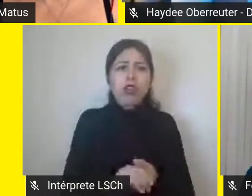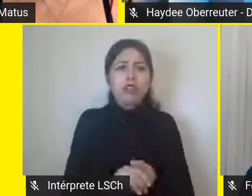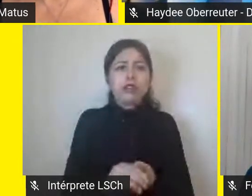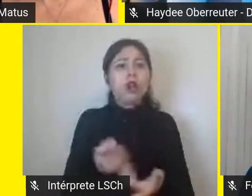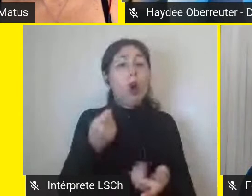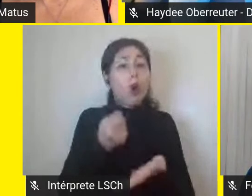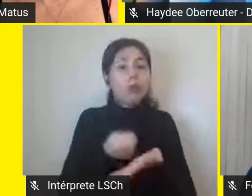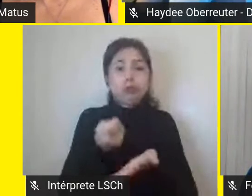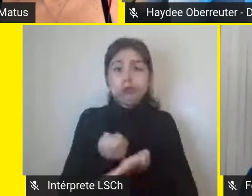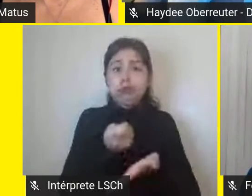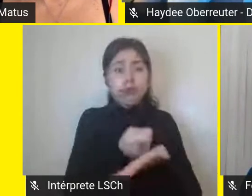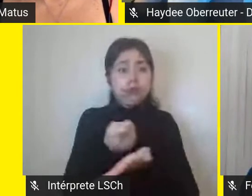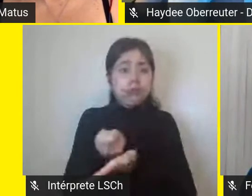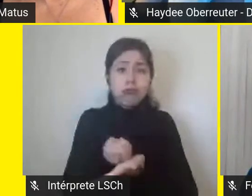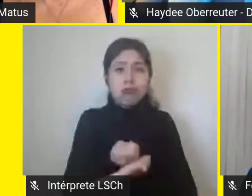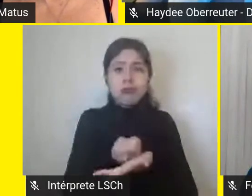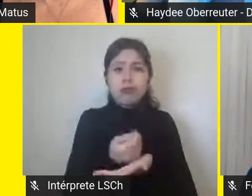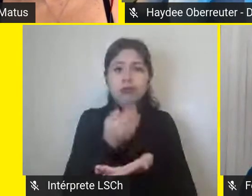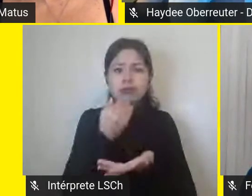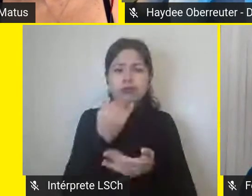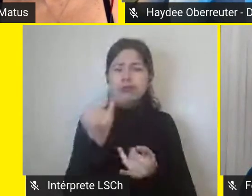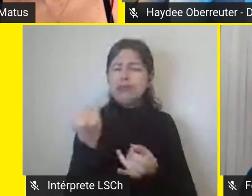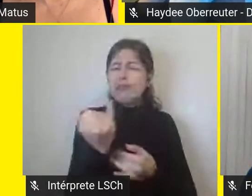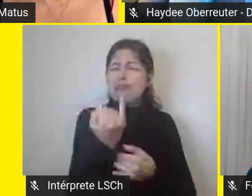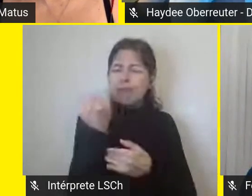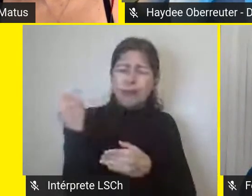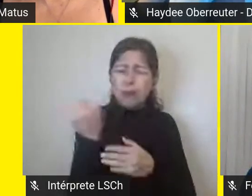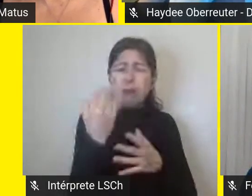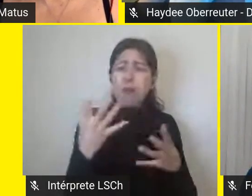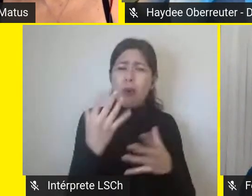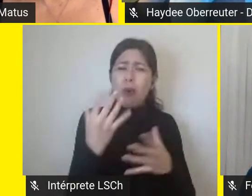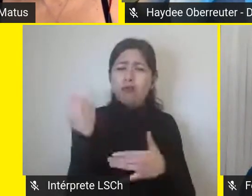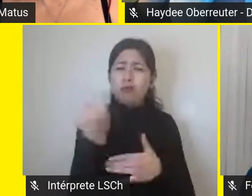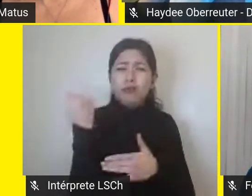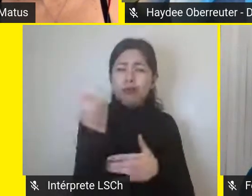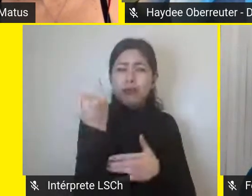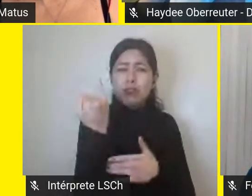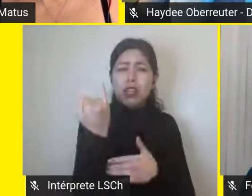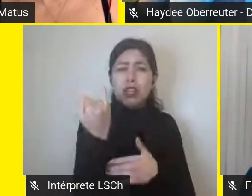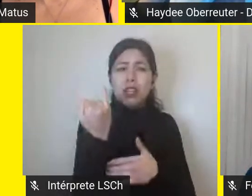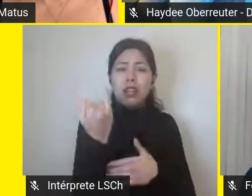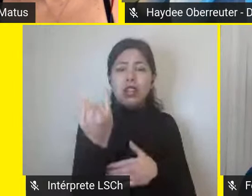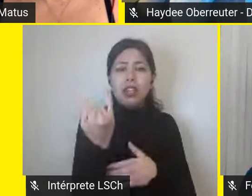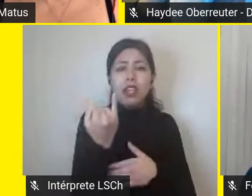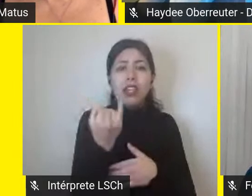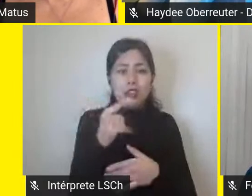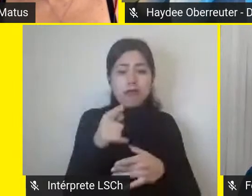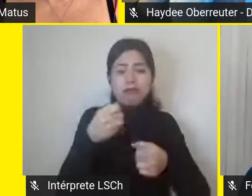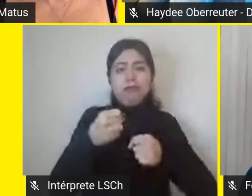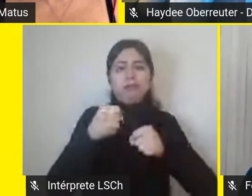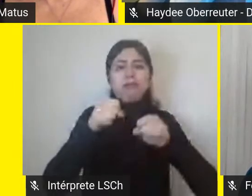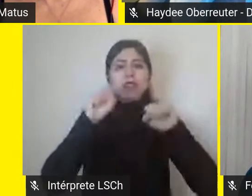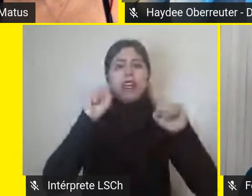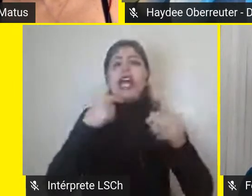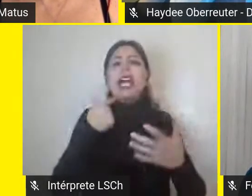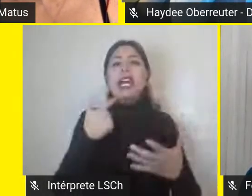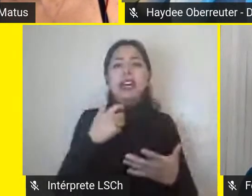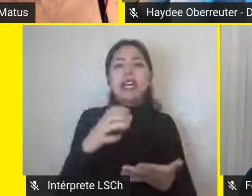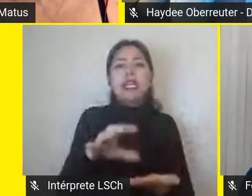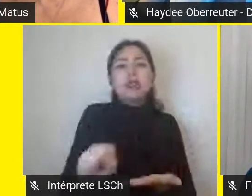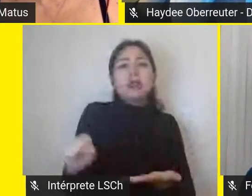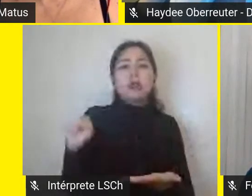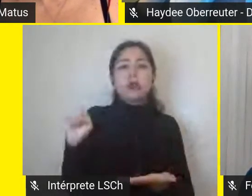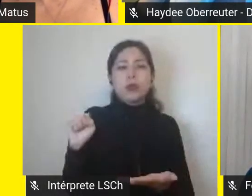hiperindividualista, y por lo tanto, triunfando el egoísmo, rompían la solidaridad social que tenían